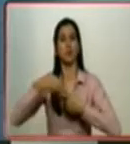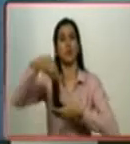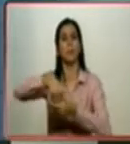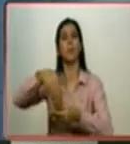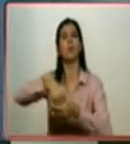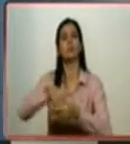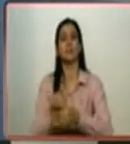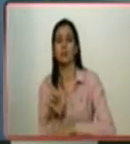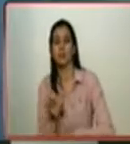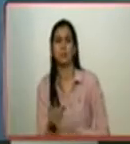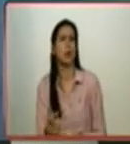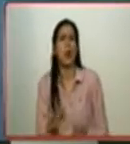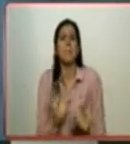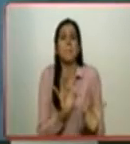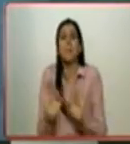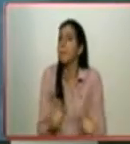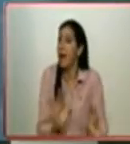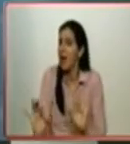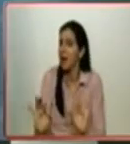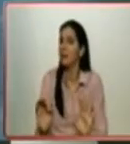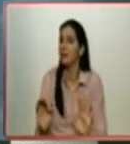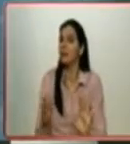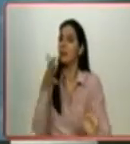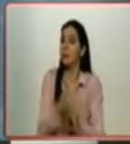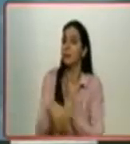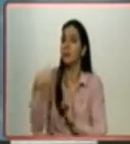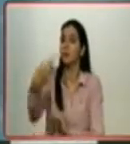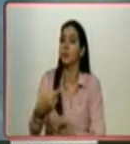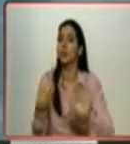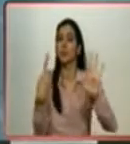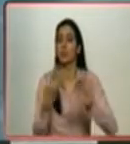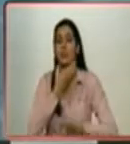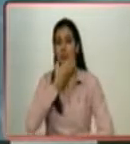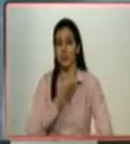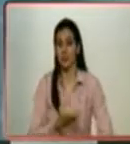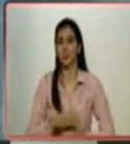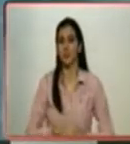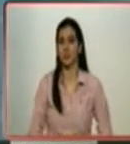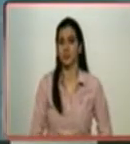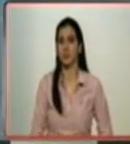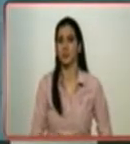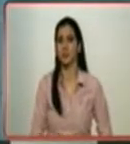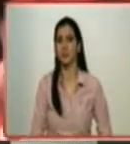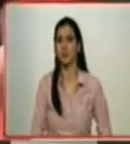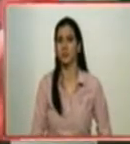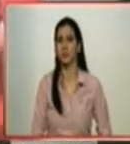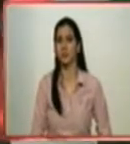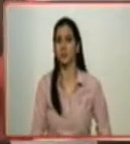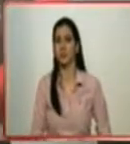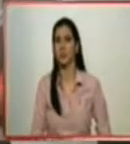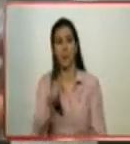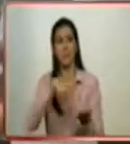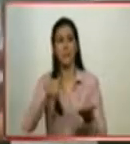del partido fue tan solo un preámbulo de lo que ocurriera en los próximos comicios parlamentarios del mes de diciembre. Desde la